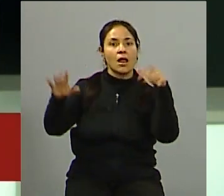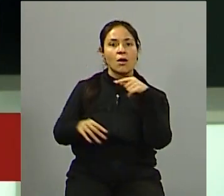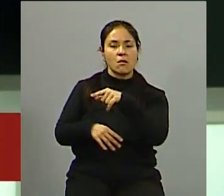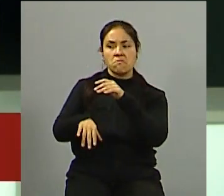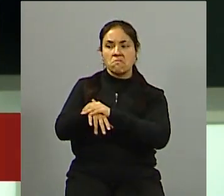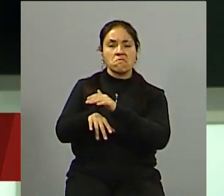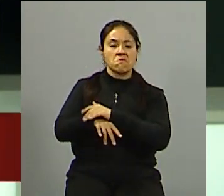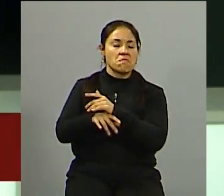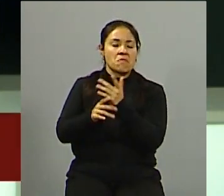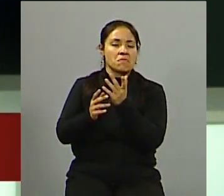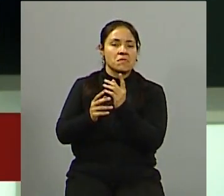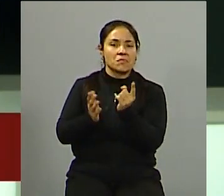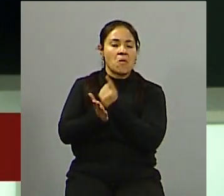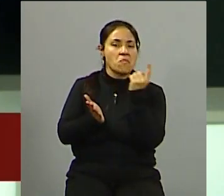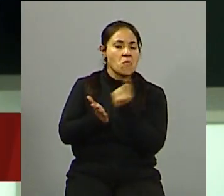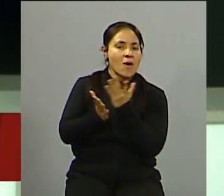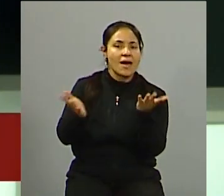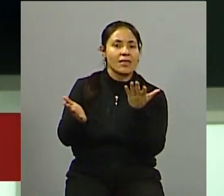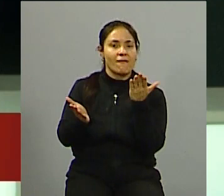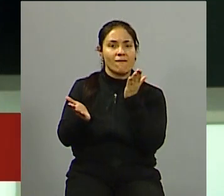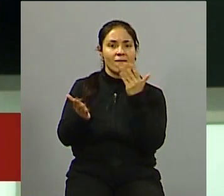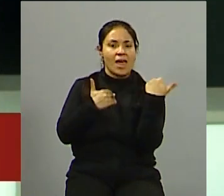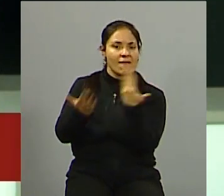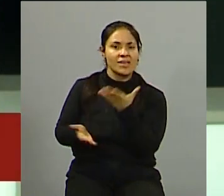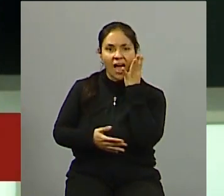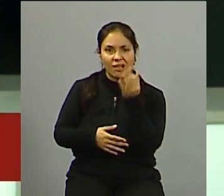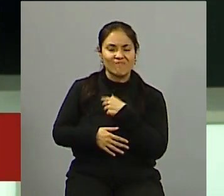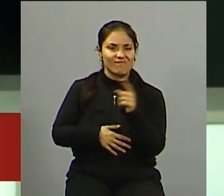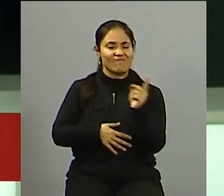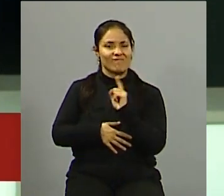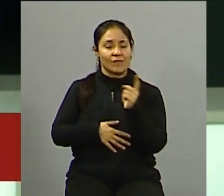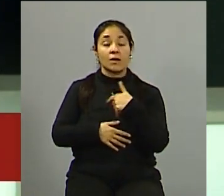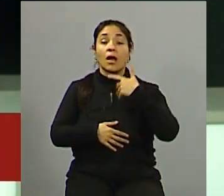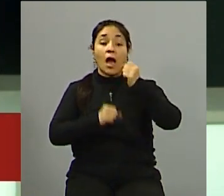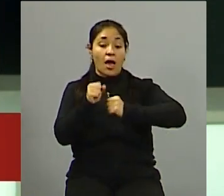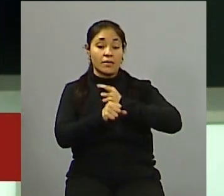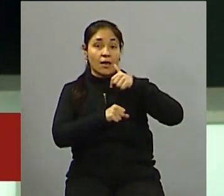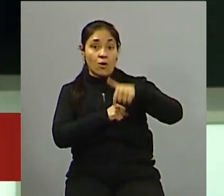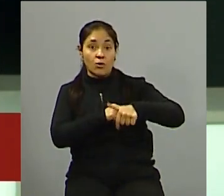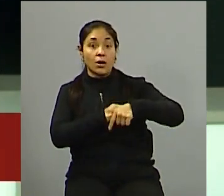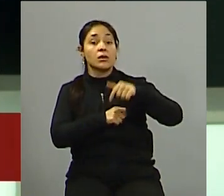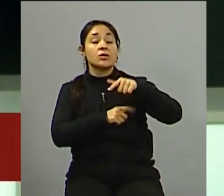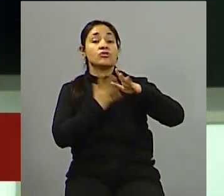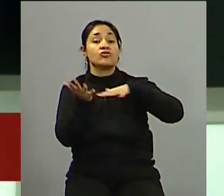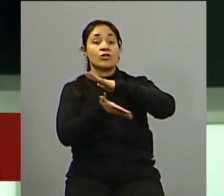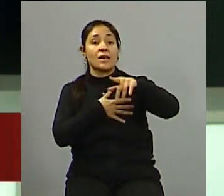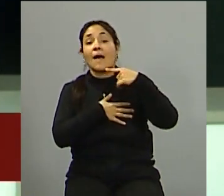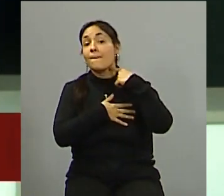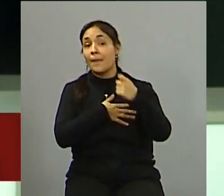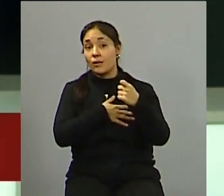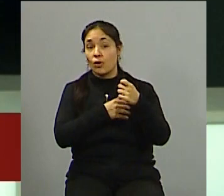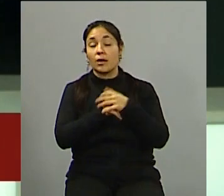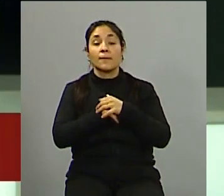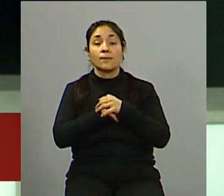corresponden, ¿sí?, ciertos beneficios que no le corresponden, y que en realidad hoy en día también la sociedad española está dividida,